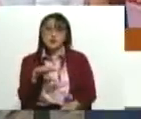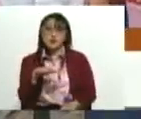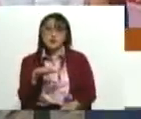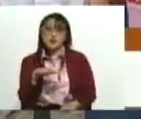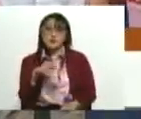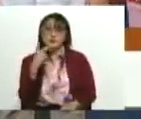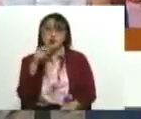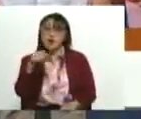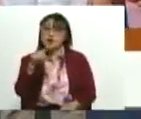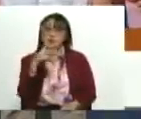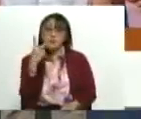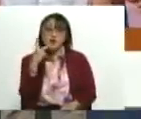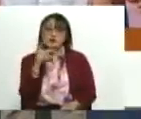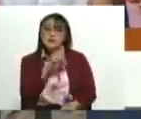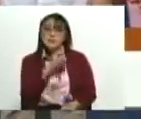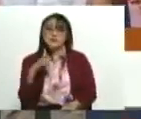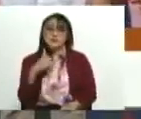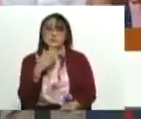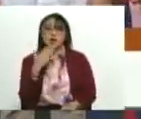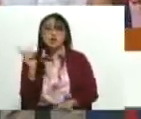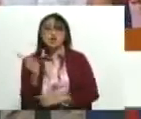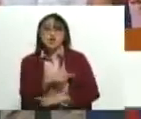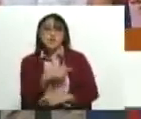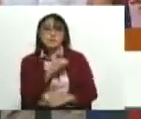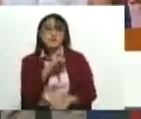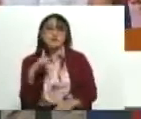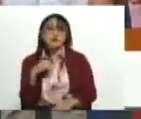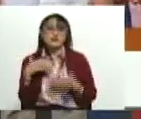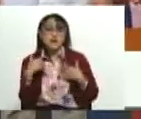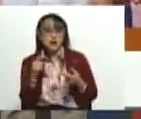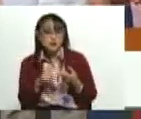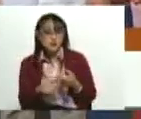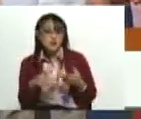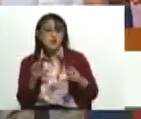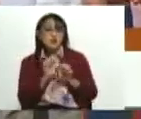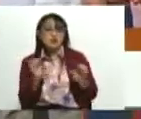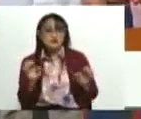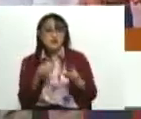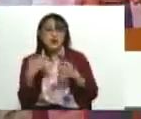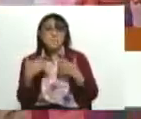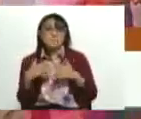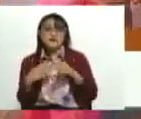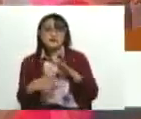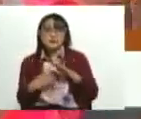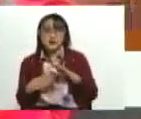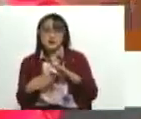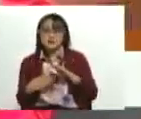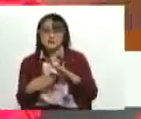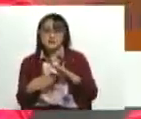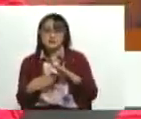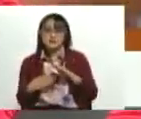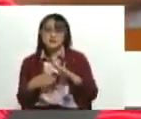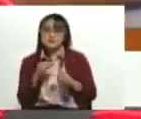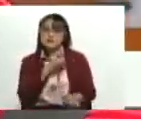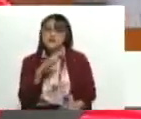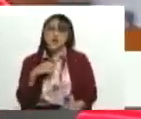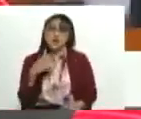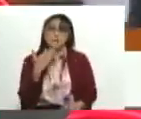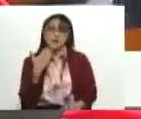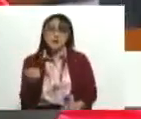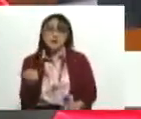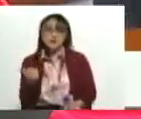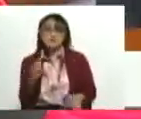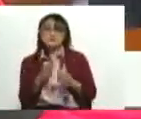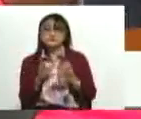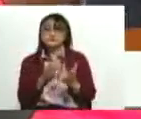Pero ellos, su política es privatizar la salud, la educación, las empresas básicas, privatizarlas. Y con todos